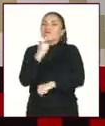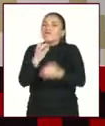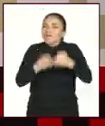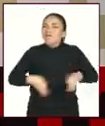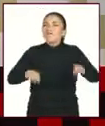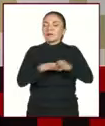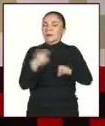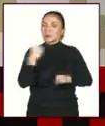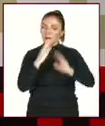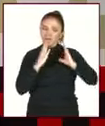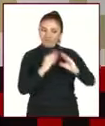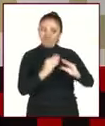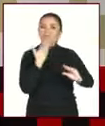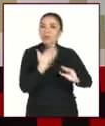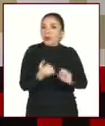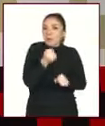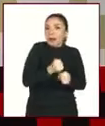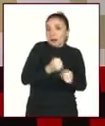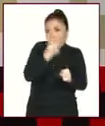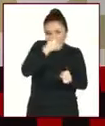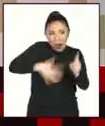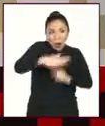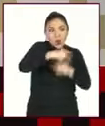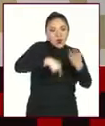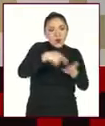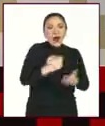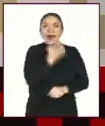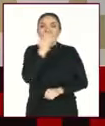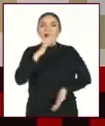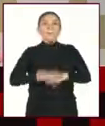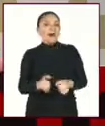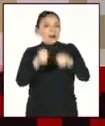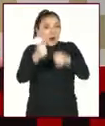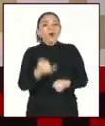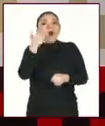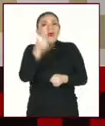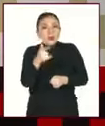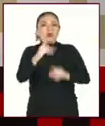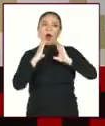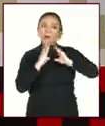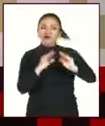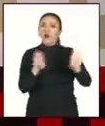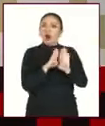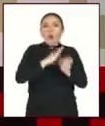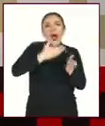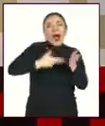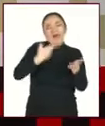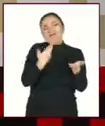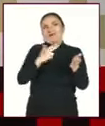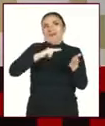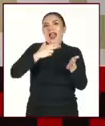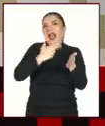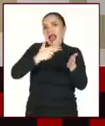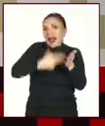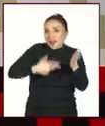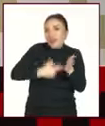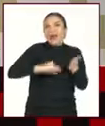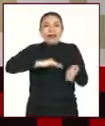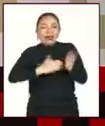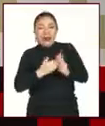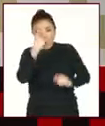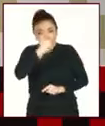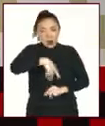fomentar buenas prácticas para que haya espacios escolares seguros, así como promover herramientas y estrategias que le permitan al